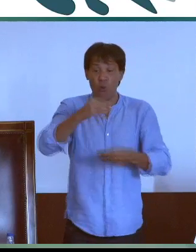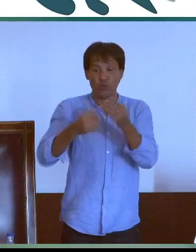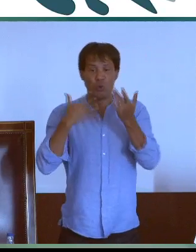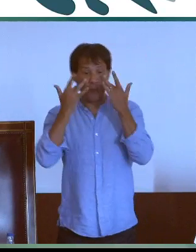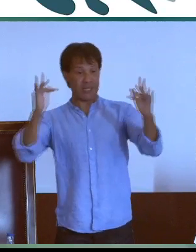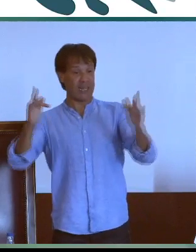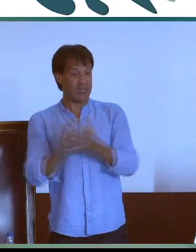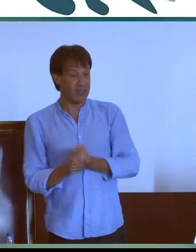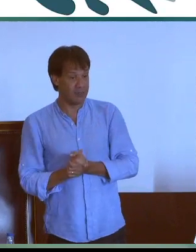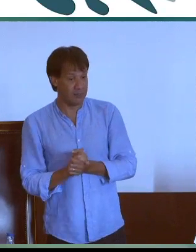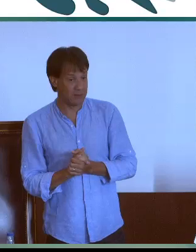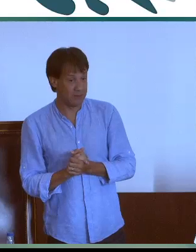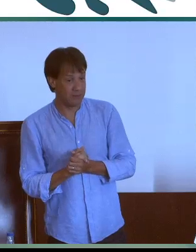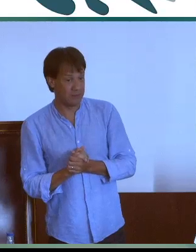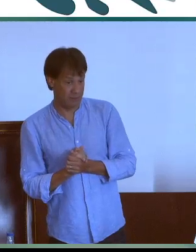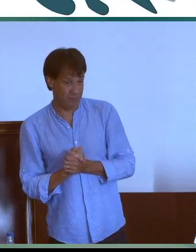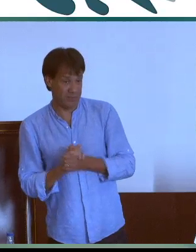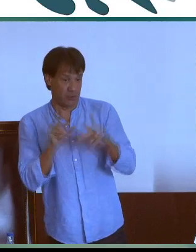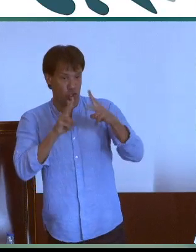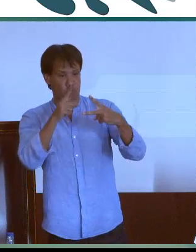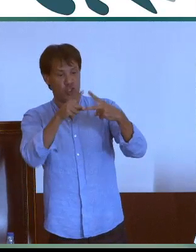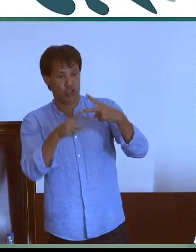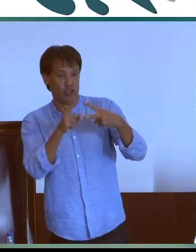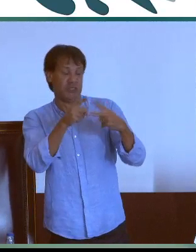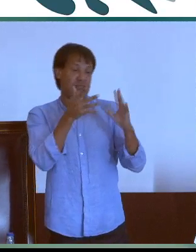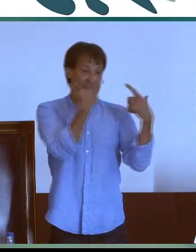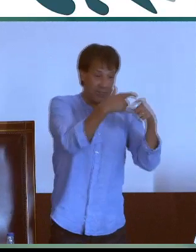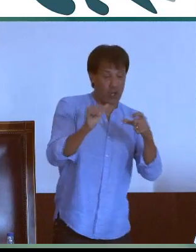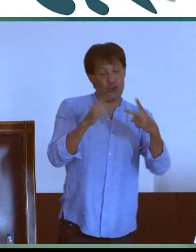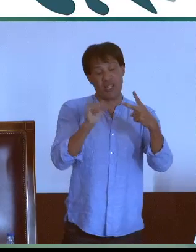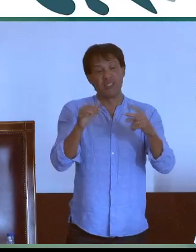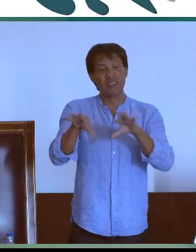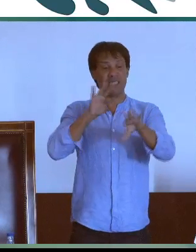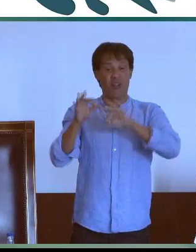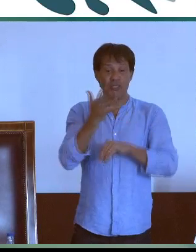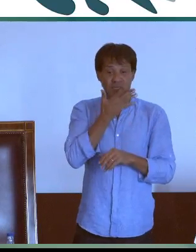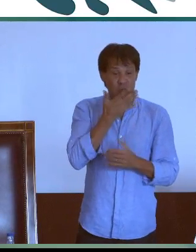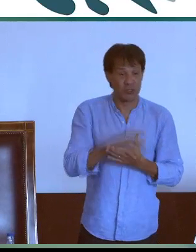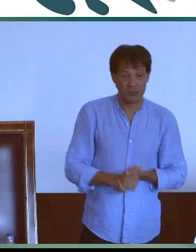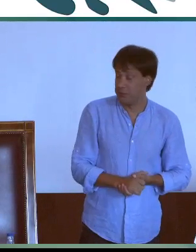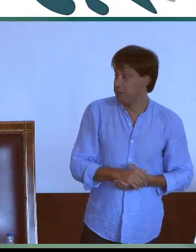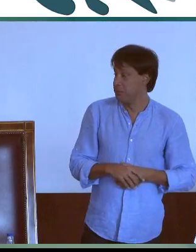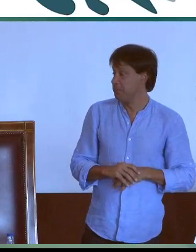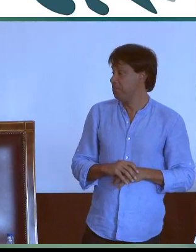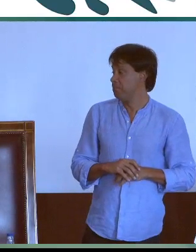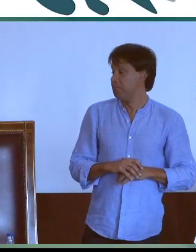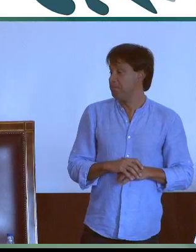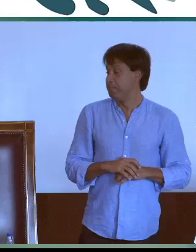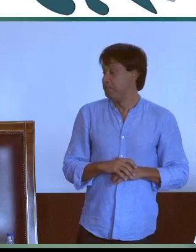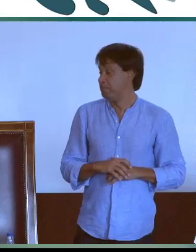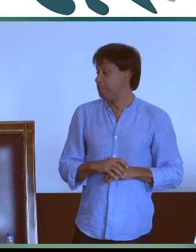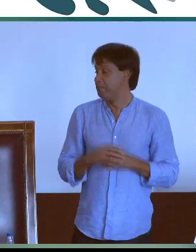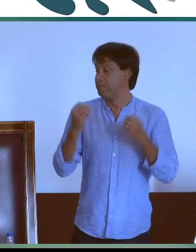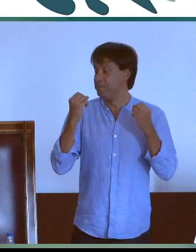pues entonces no es lógico, tendría que utilizar el signo este de brillante. ¿Vale? Por eso seleccionábamos esos